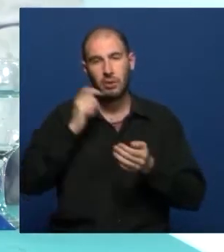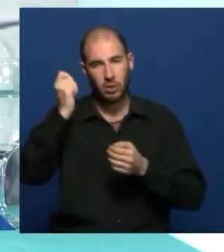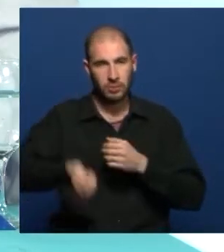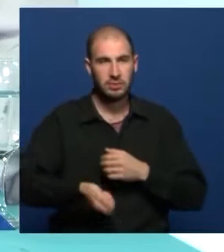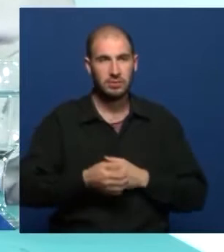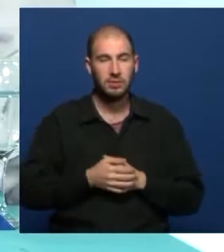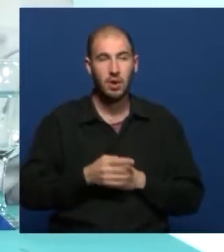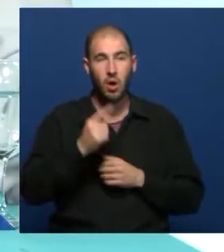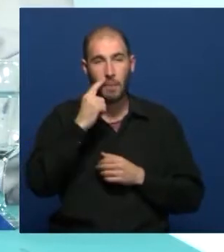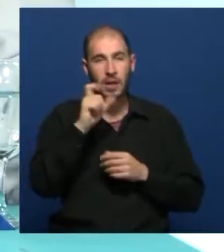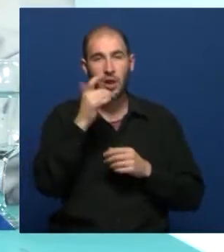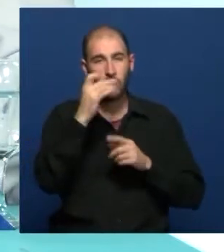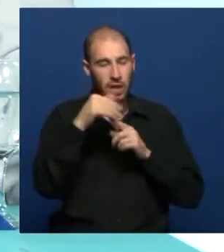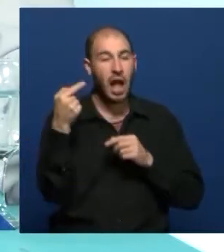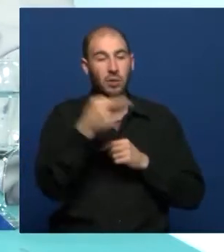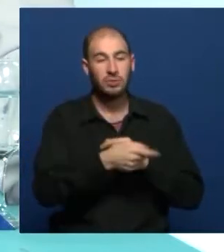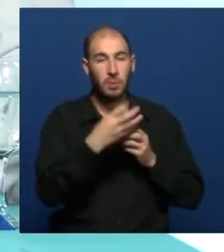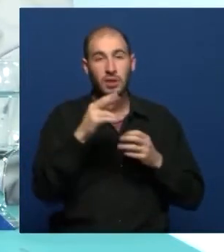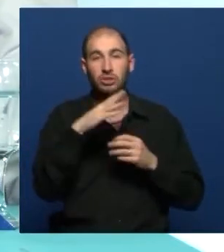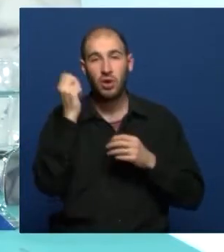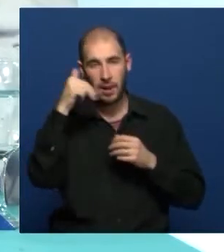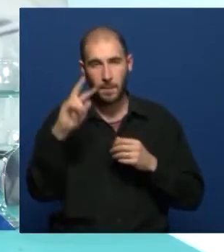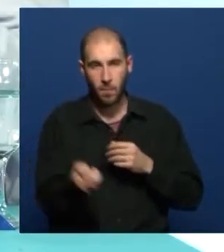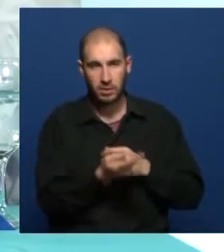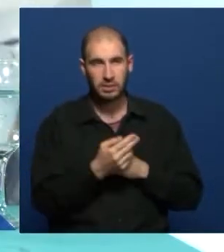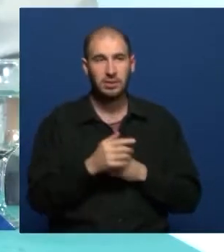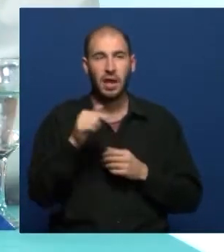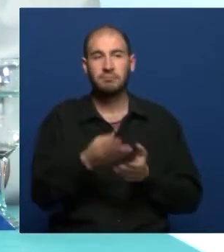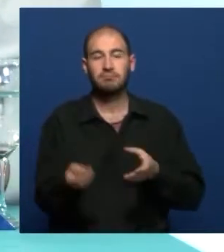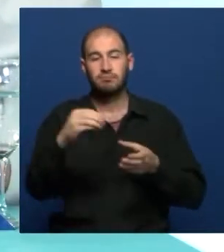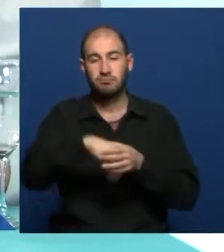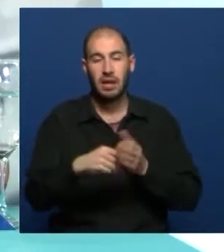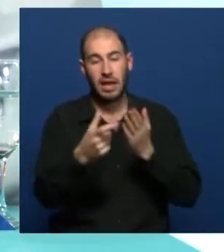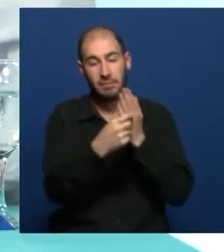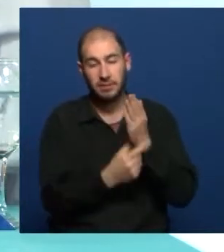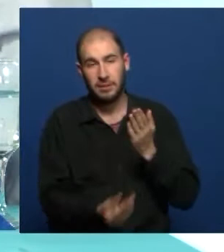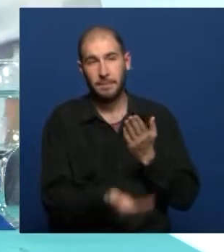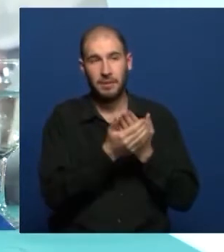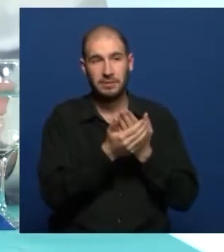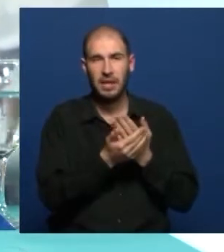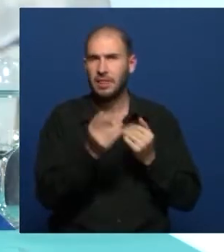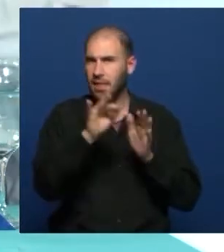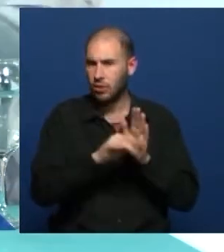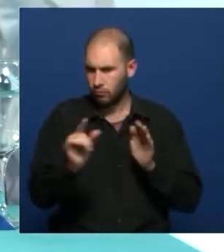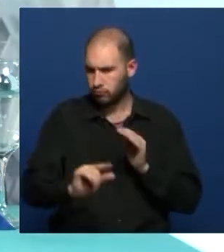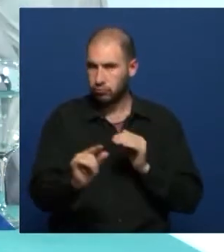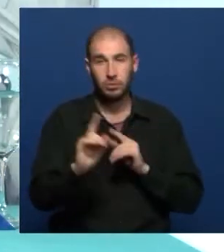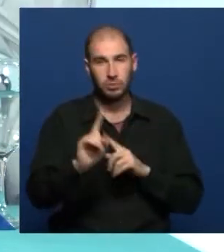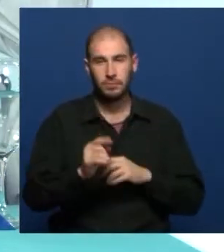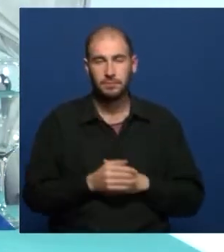el señor lo que fue imputado de joana y bueno se ha incorporado ese expediente más no es un dato menor y es